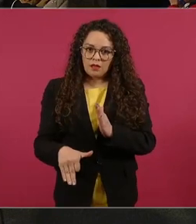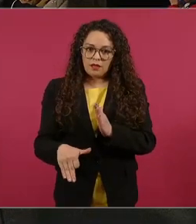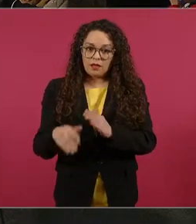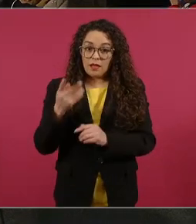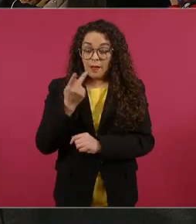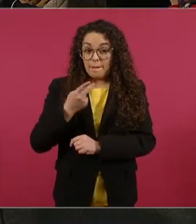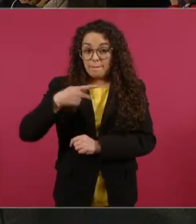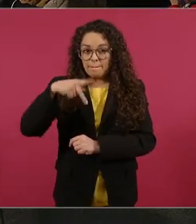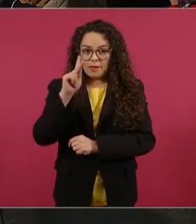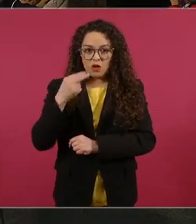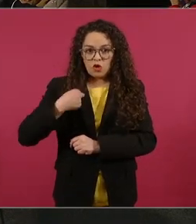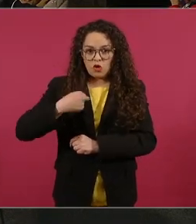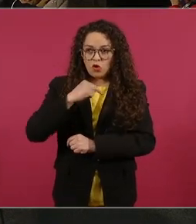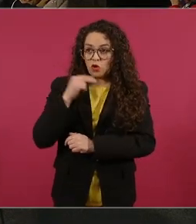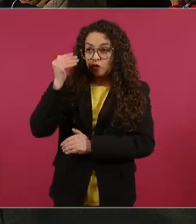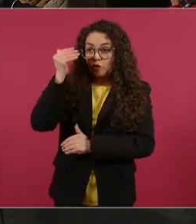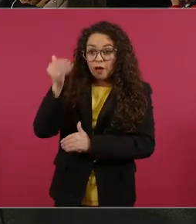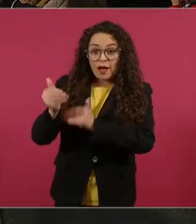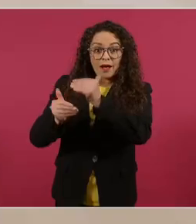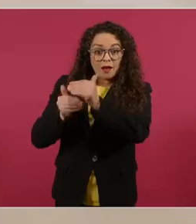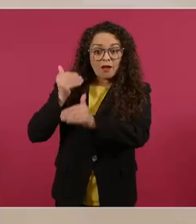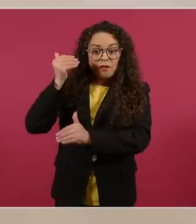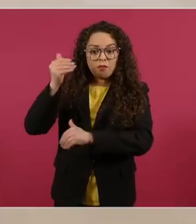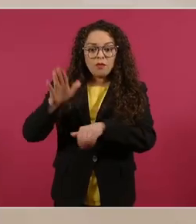corrupción, contrario a lo que se piensa,